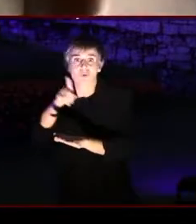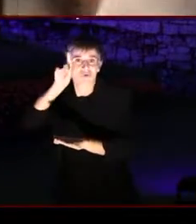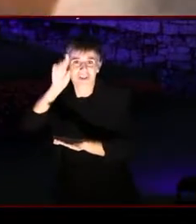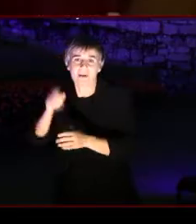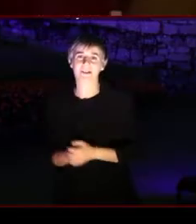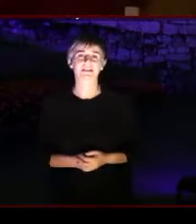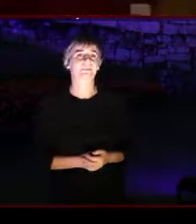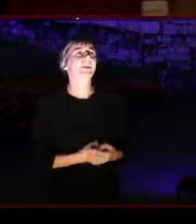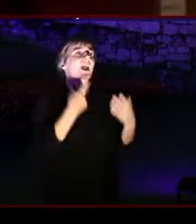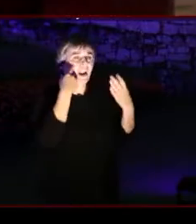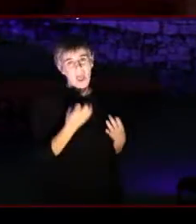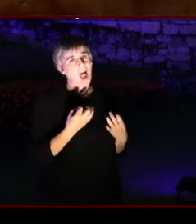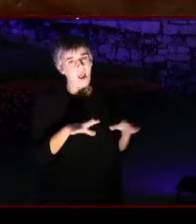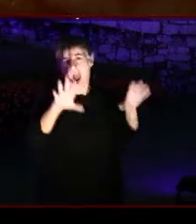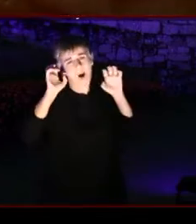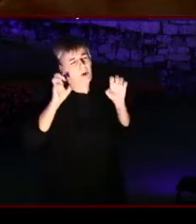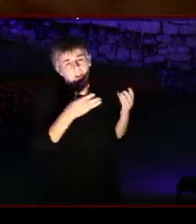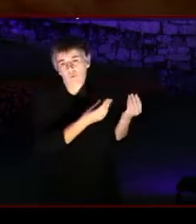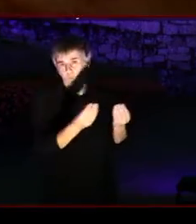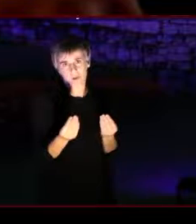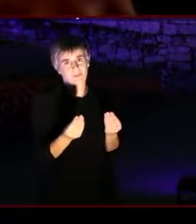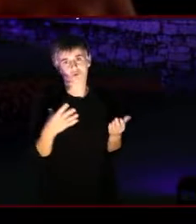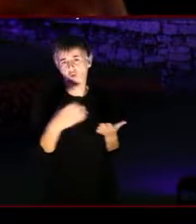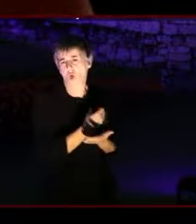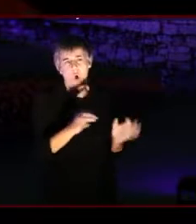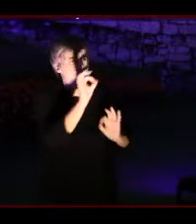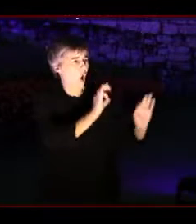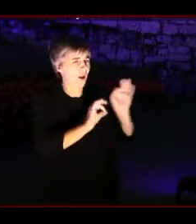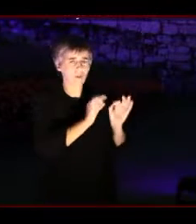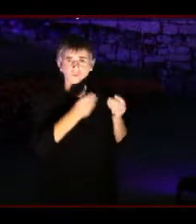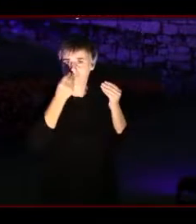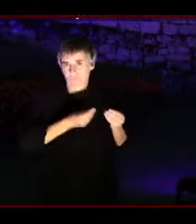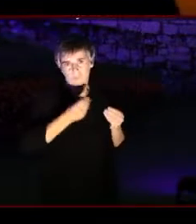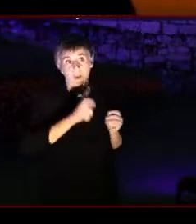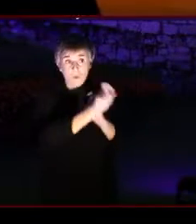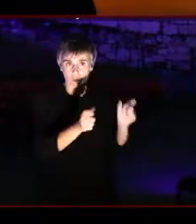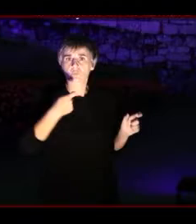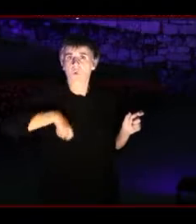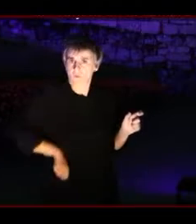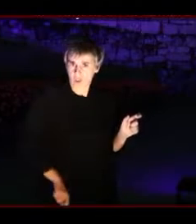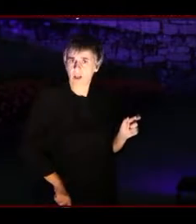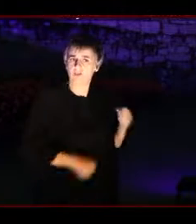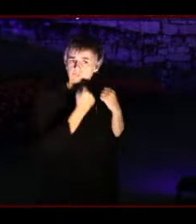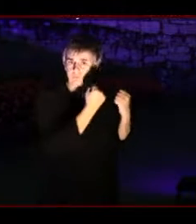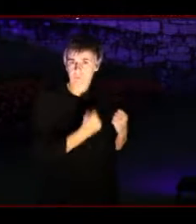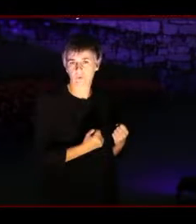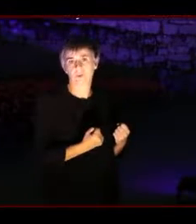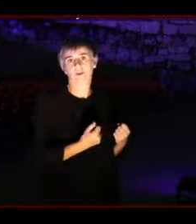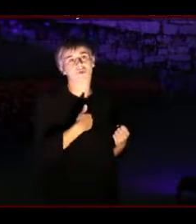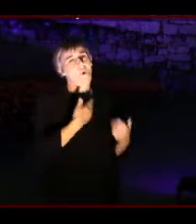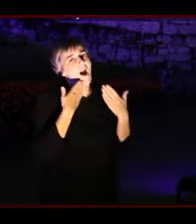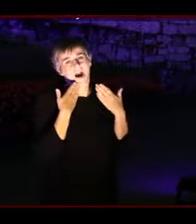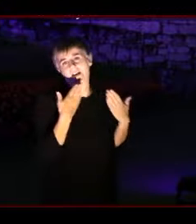aprendes muchísimo. O sea, está todo súper bien organizado, la gente es muy, muy profesional en lo que hace. Estoy súper agradecida